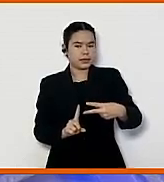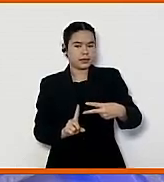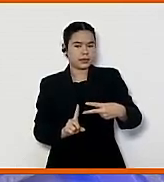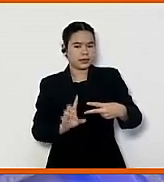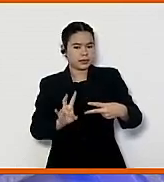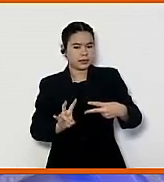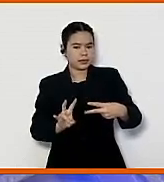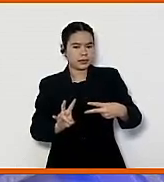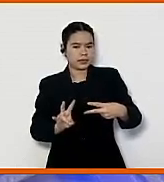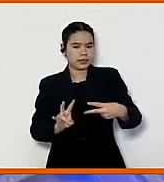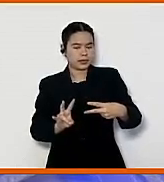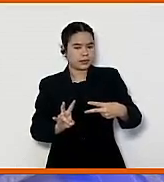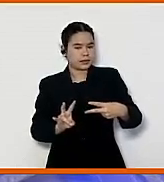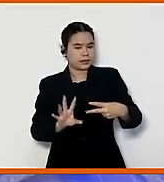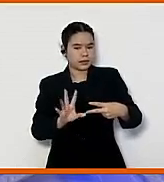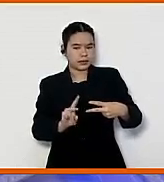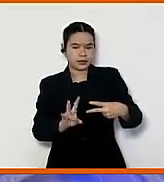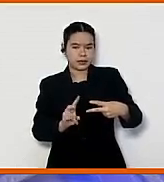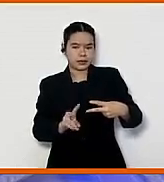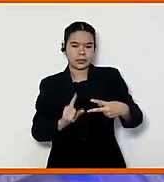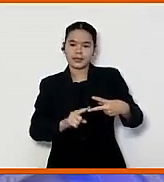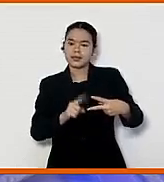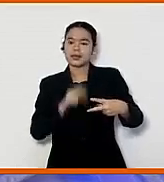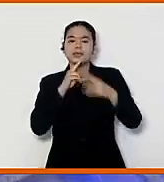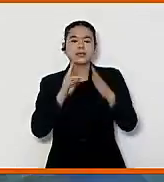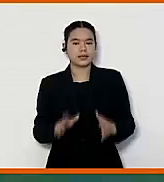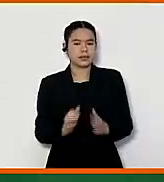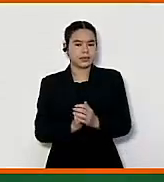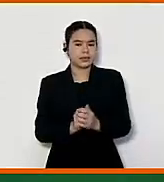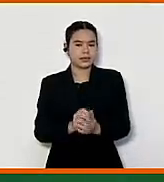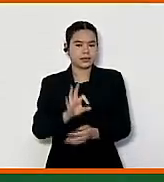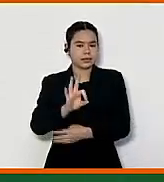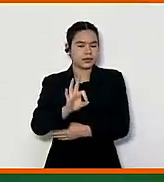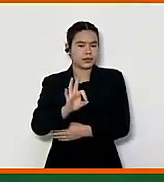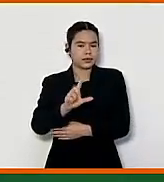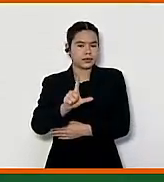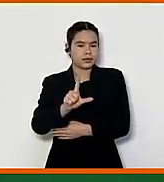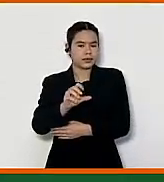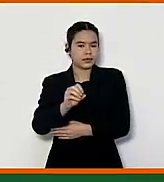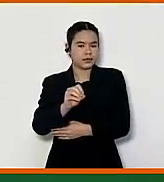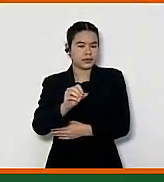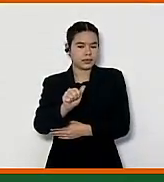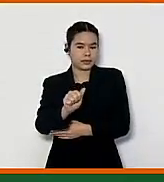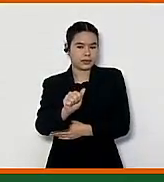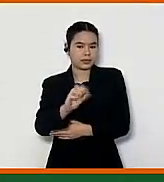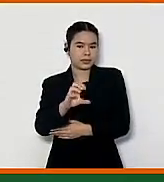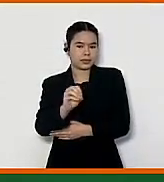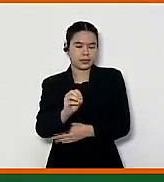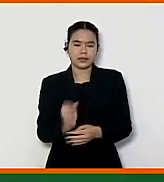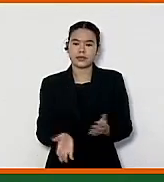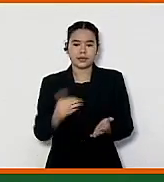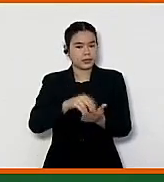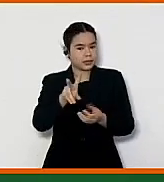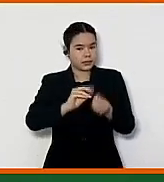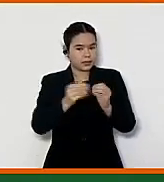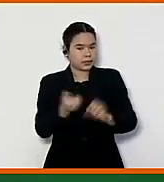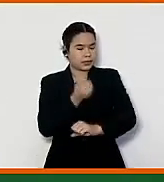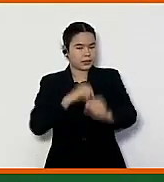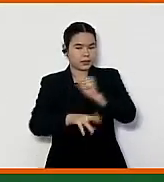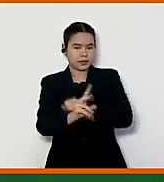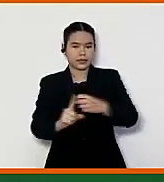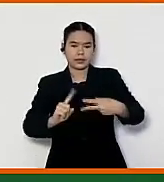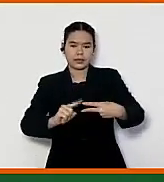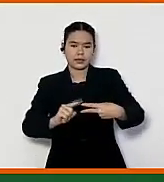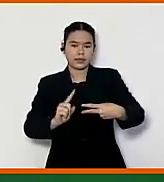7, segundo número ganador, 17, con su catrachada, flaco. Los números ganadores para premiados en esta hermosa mañana son